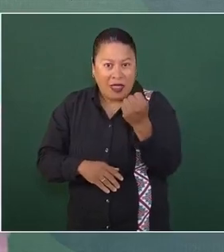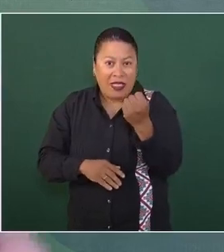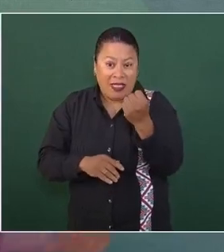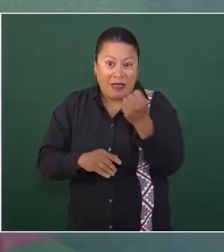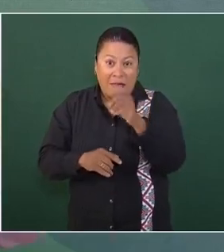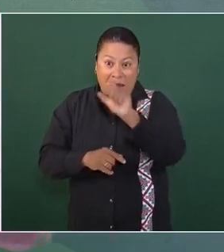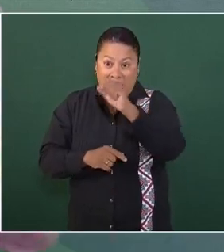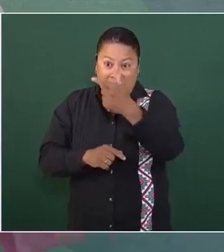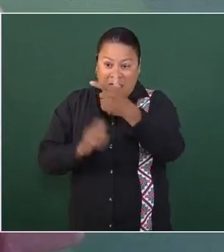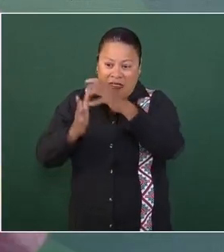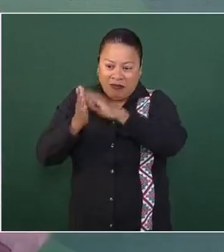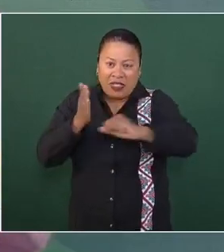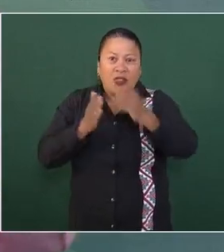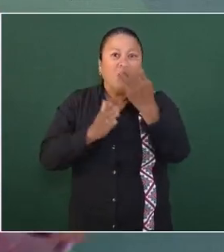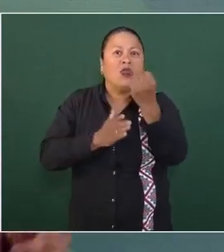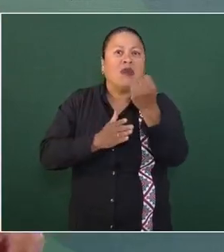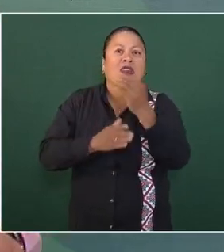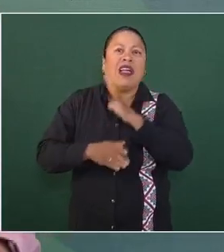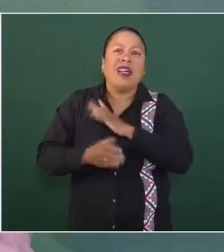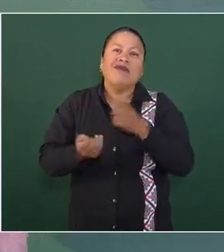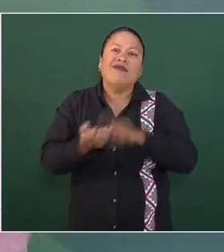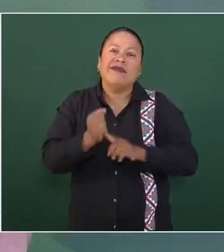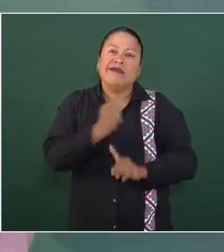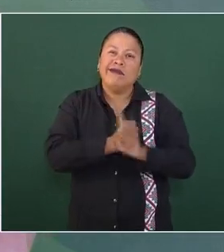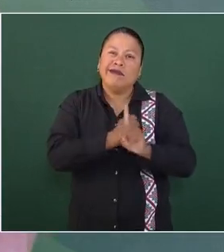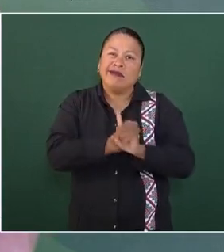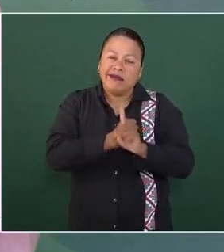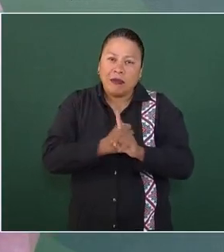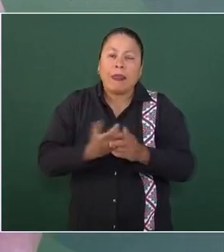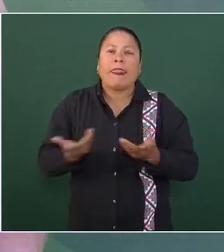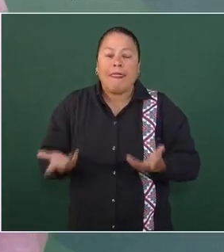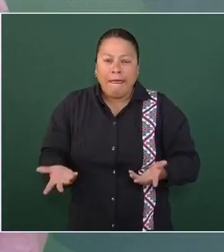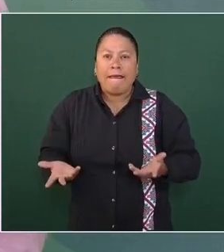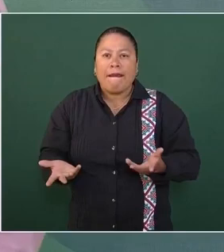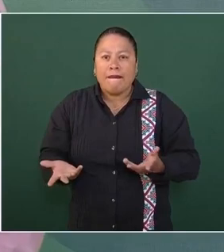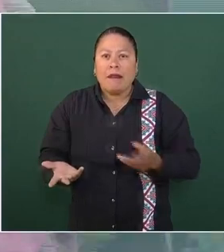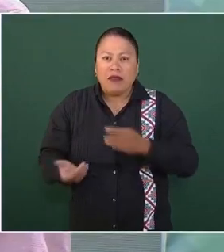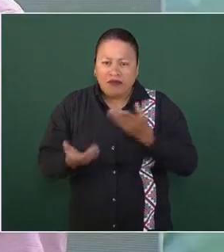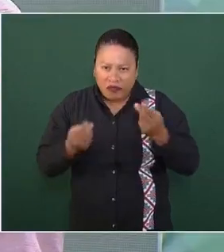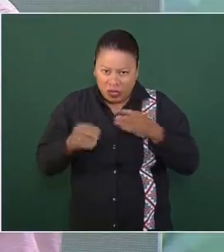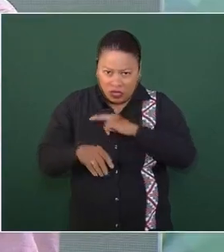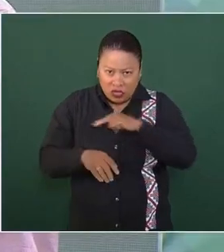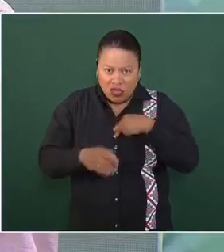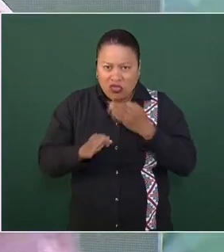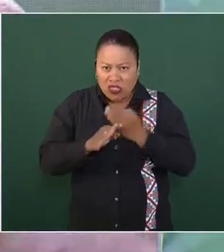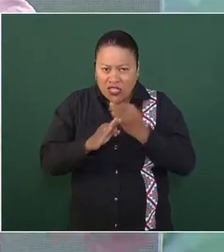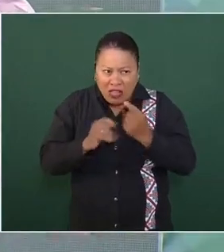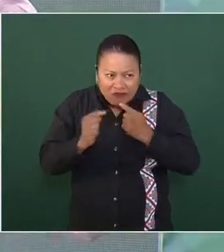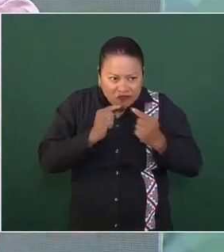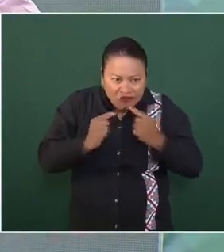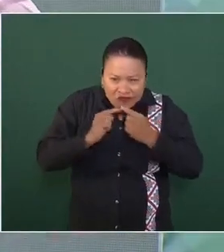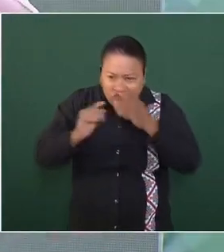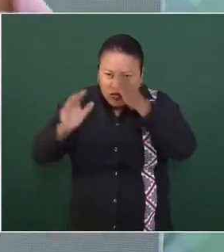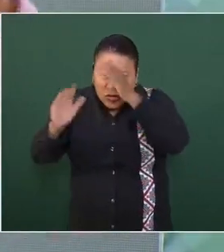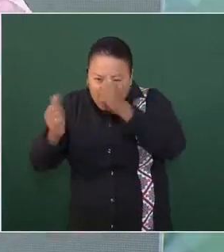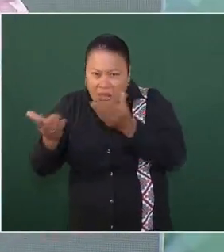con conflicto y estamos buscando acuerdos entre